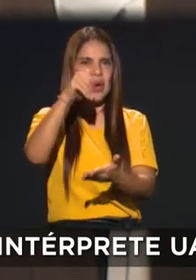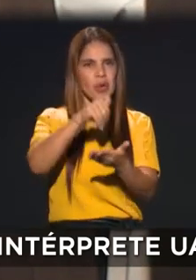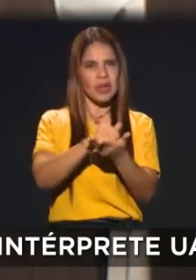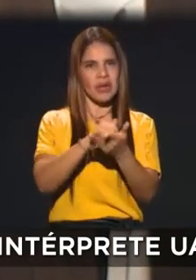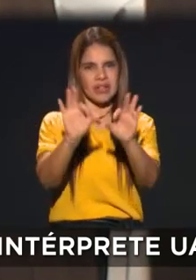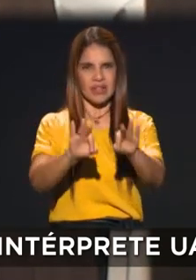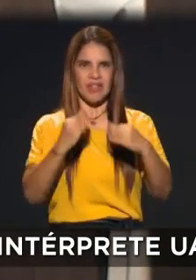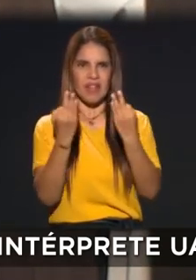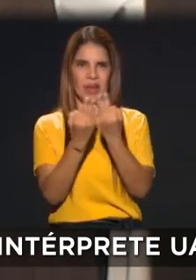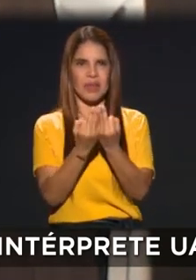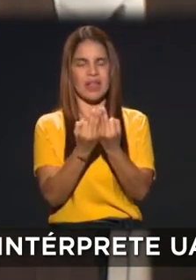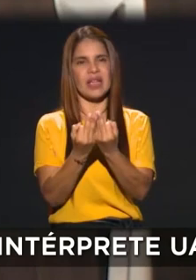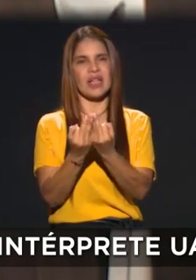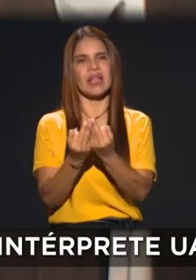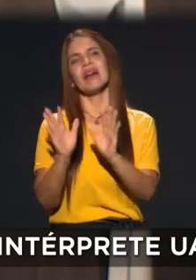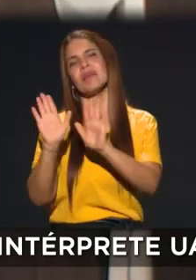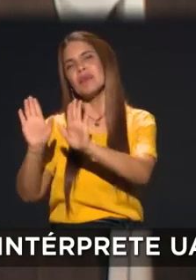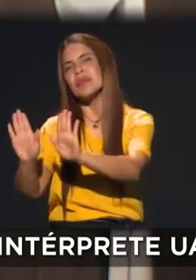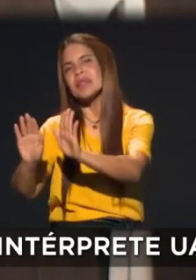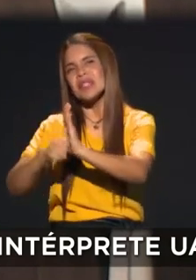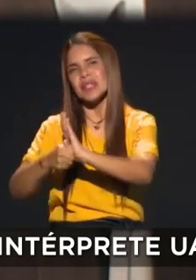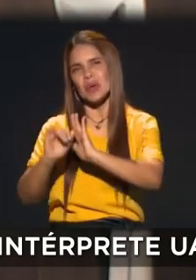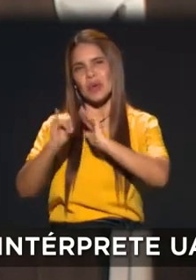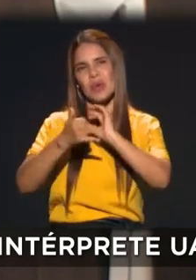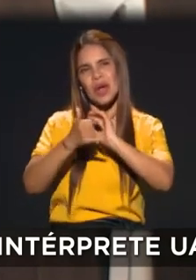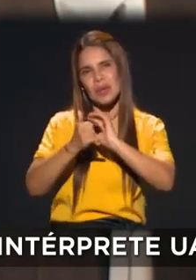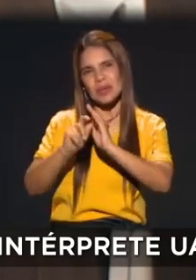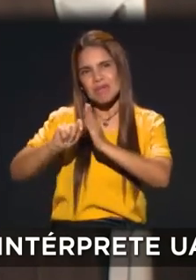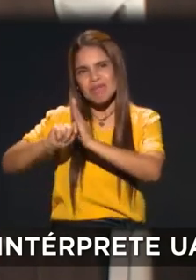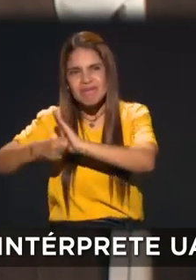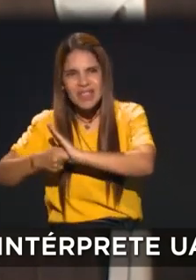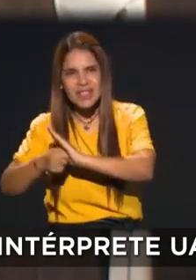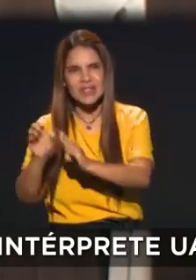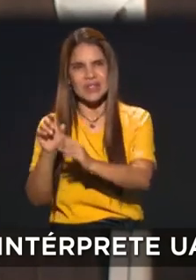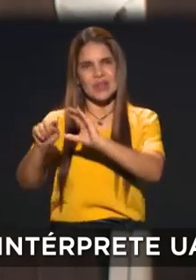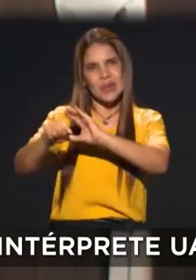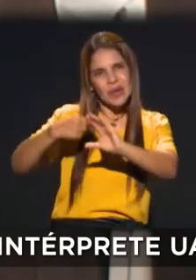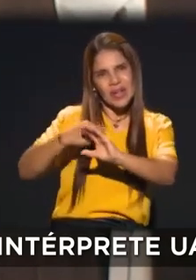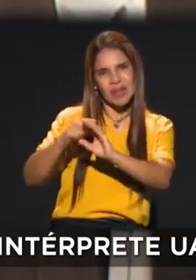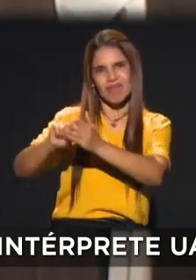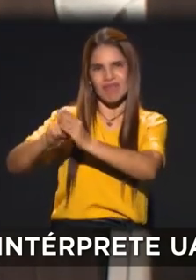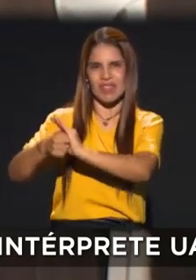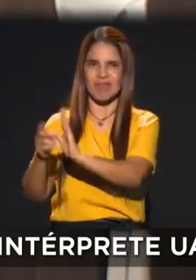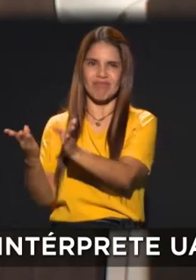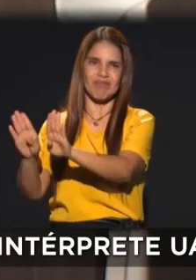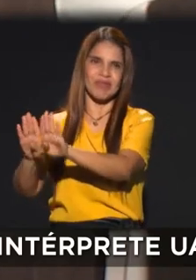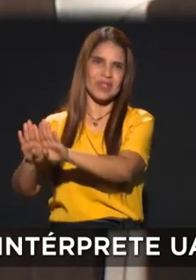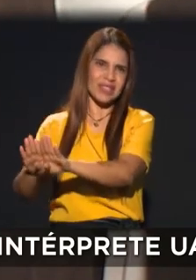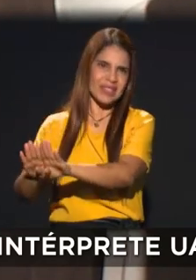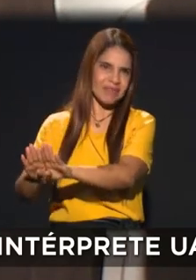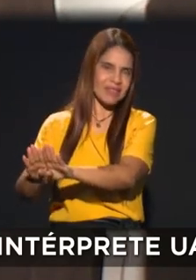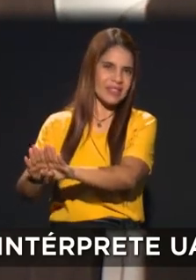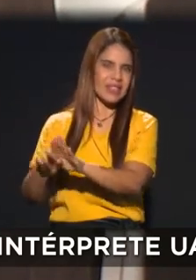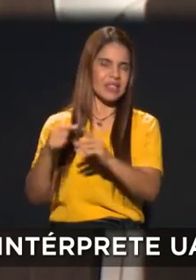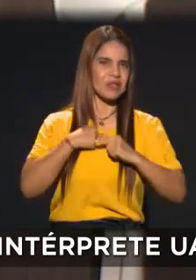la familia, al WhatsApp, al correo, bueno, es tiempo de darme 10, 15 minutos, voy a estirar. Les sugiero también, pueden